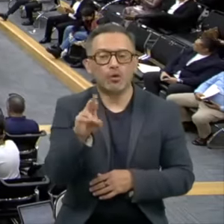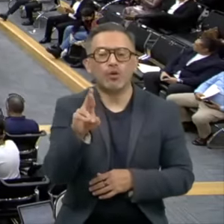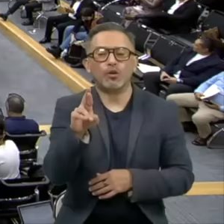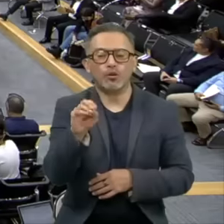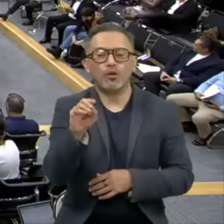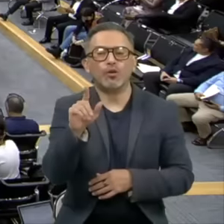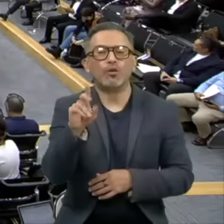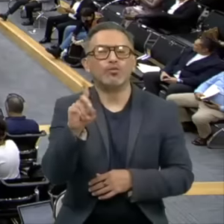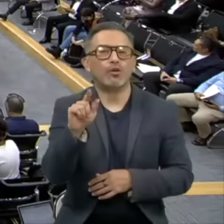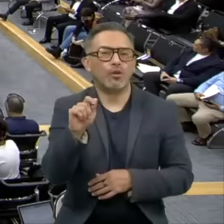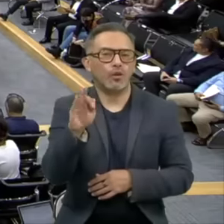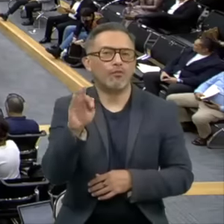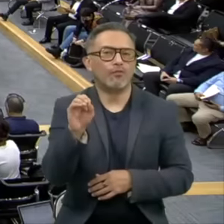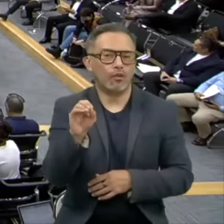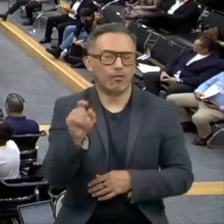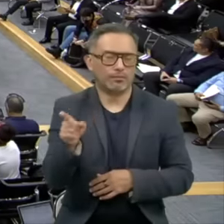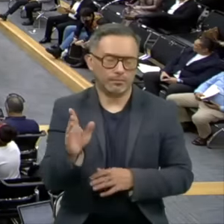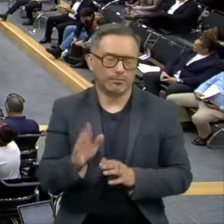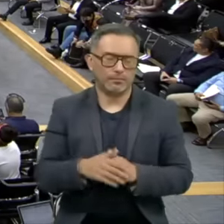A ver,